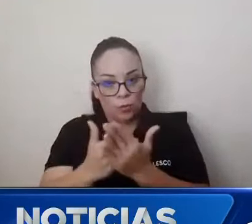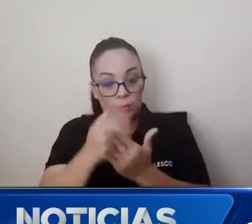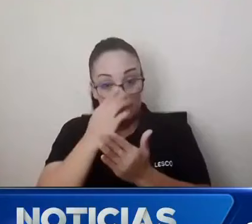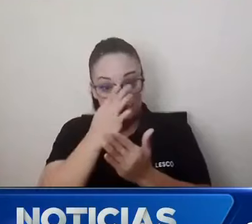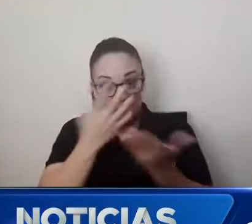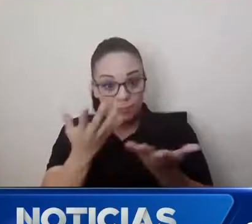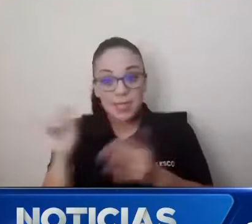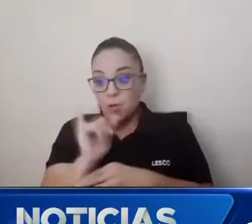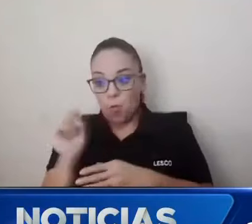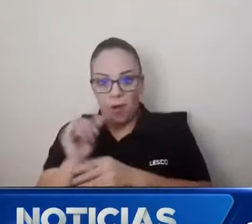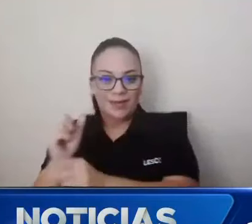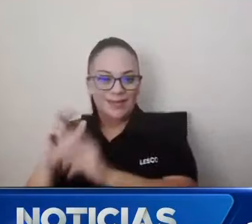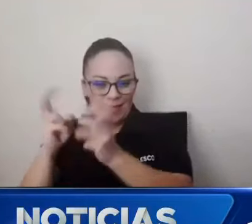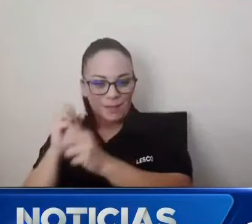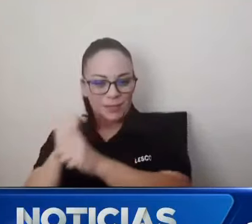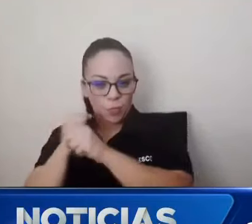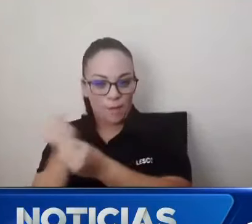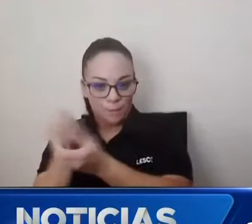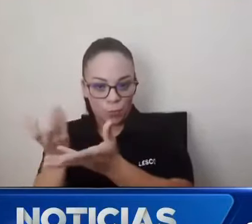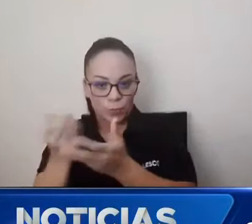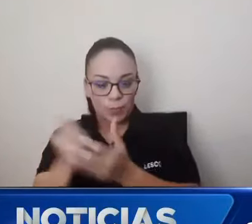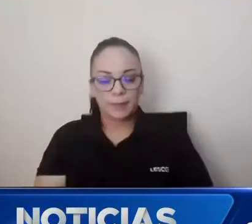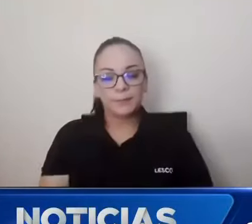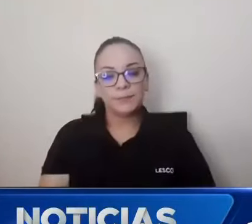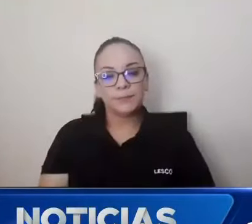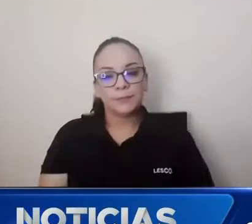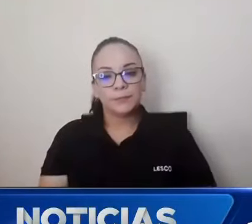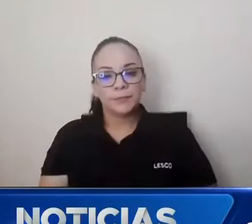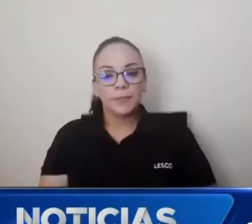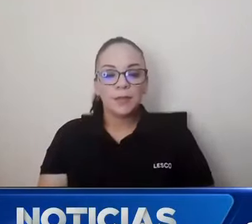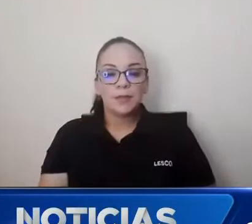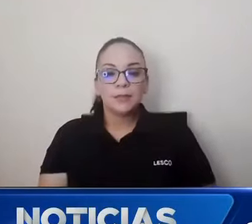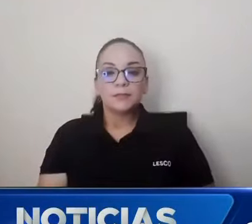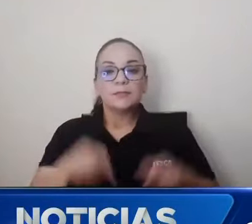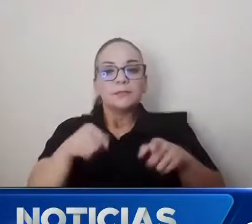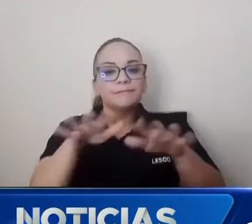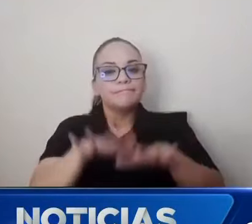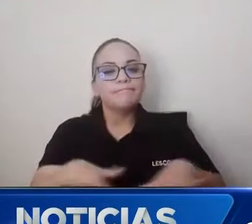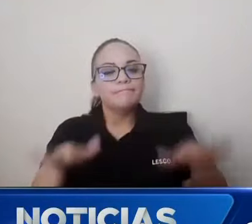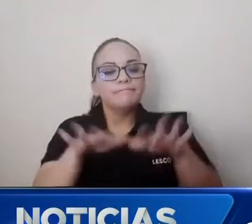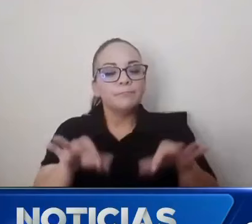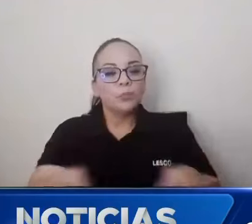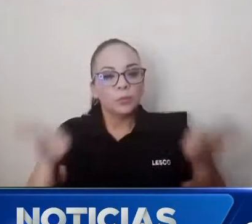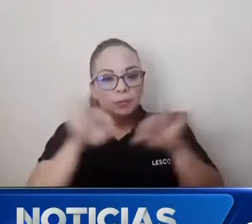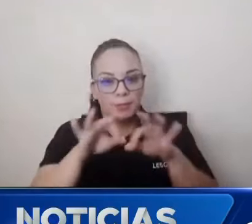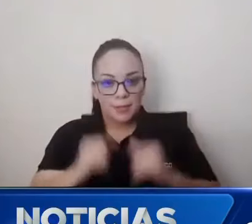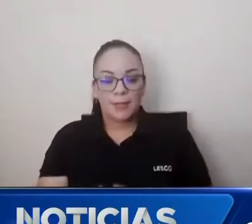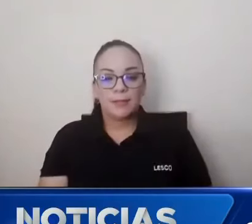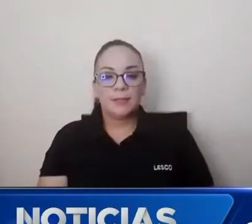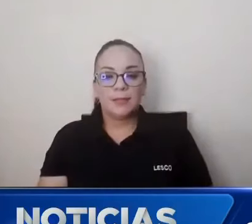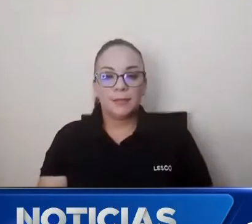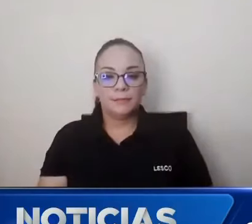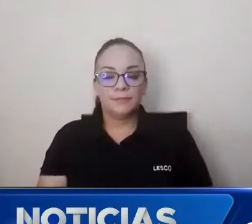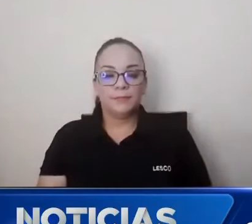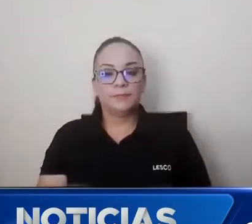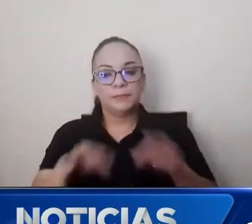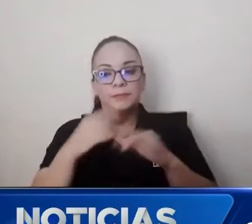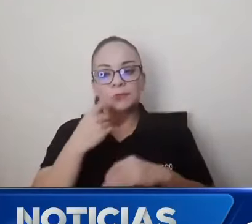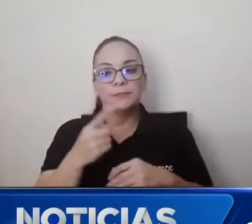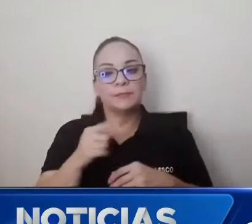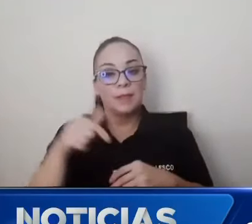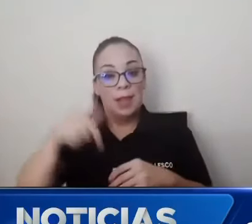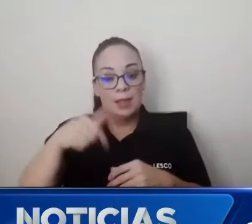pública. Por eso es un escenario importante señalar que aquí trabajan de